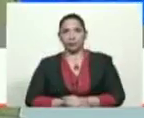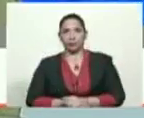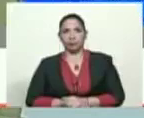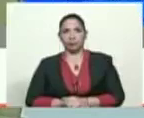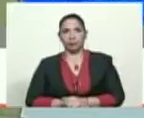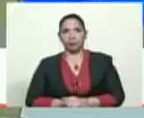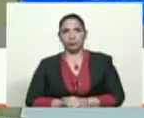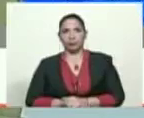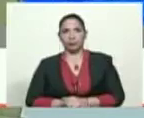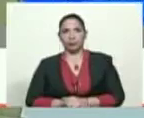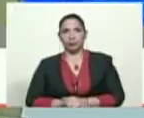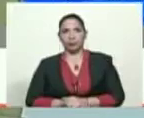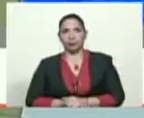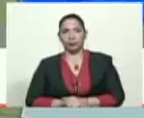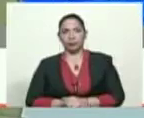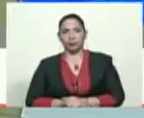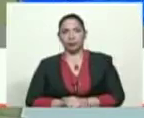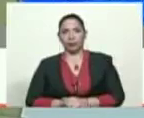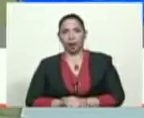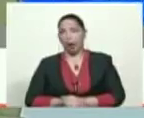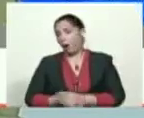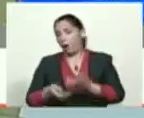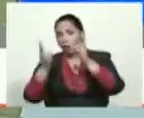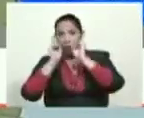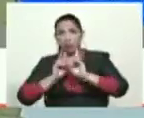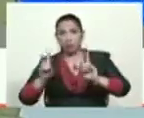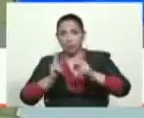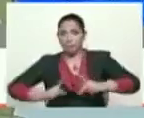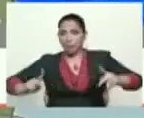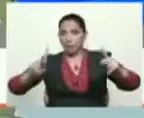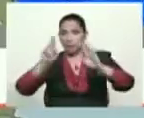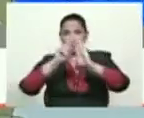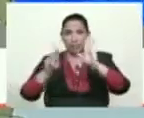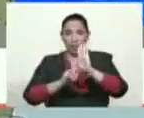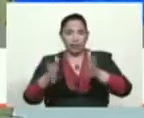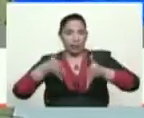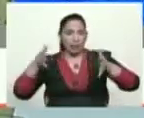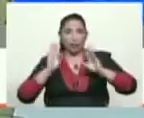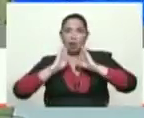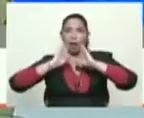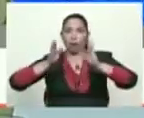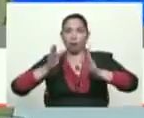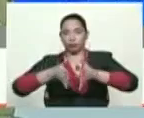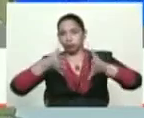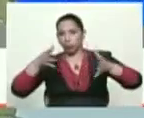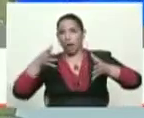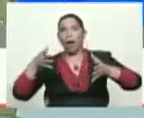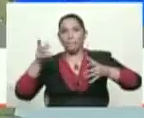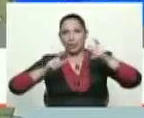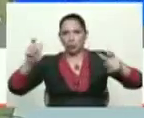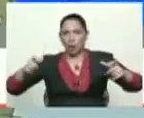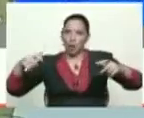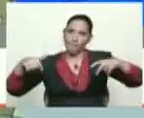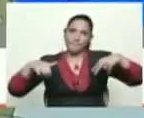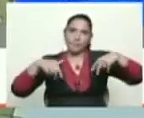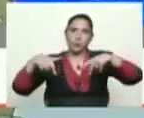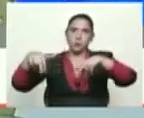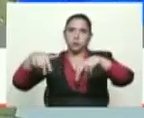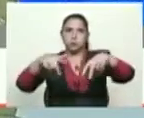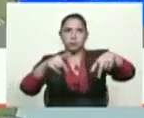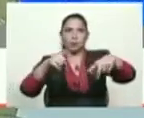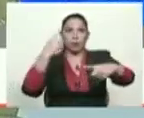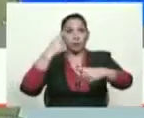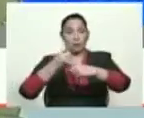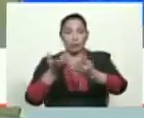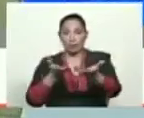libera una plaza un parque y verás grandes avenidas y espacios de la gente vaya a caminar ahí tienes que dar